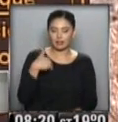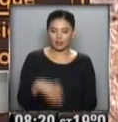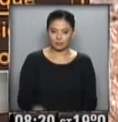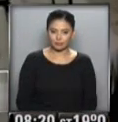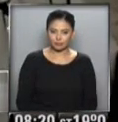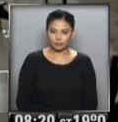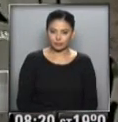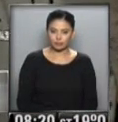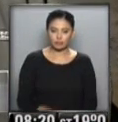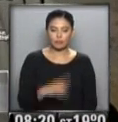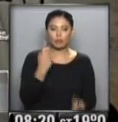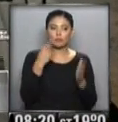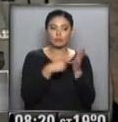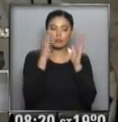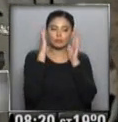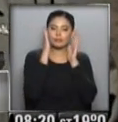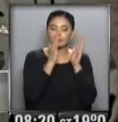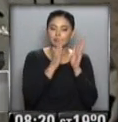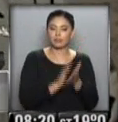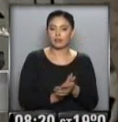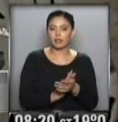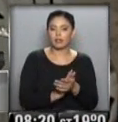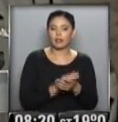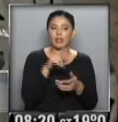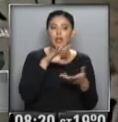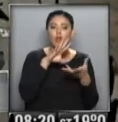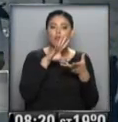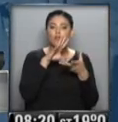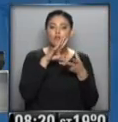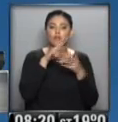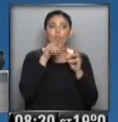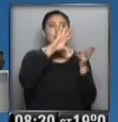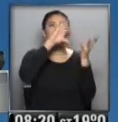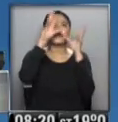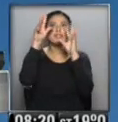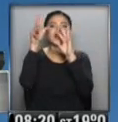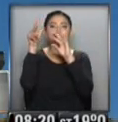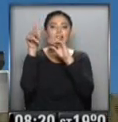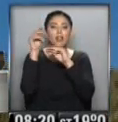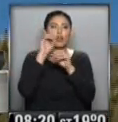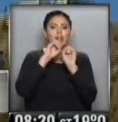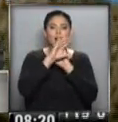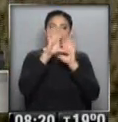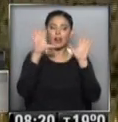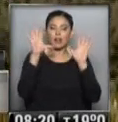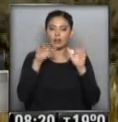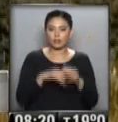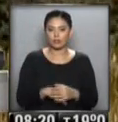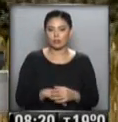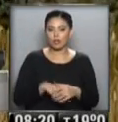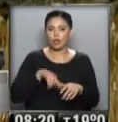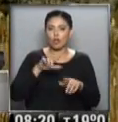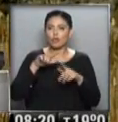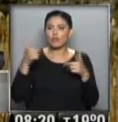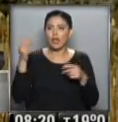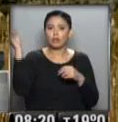de las consideraciones que se tuvo presente fue la transparencia que tiene el cielo en sí y la falta de